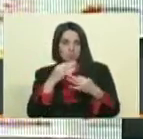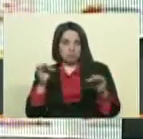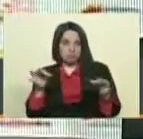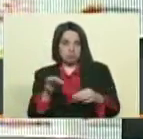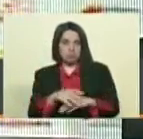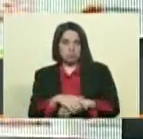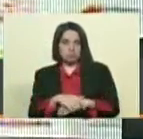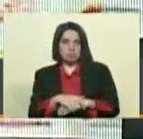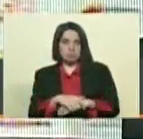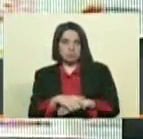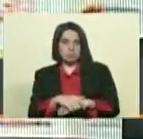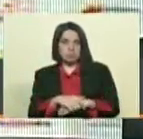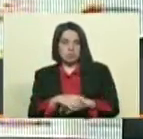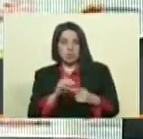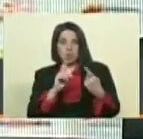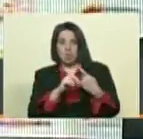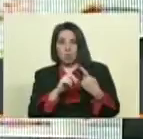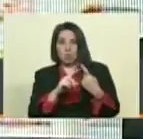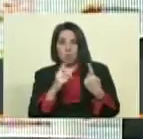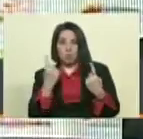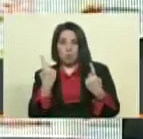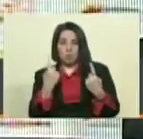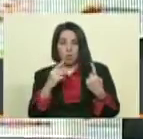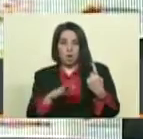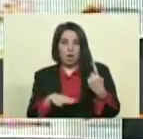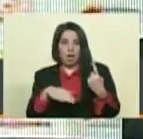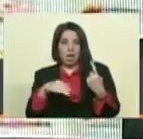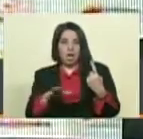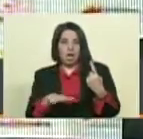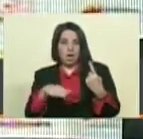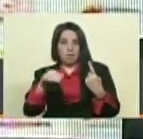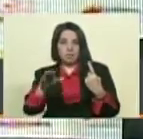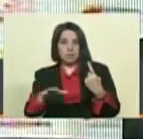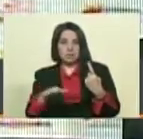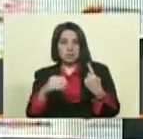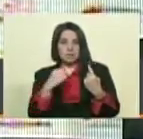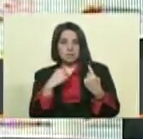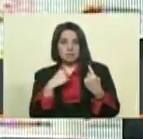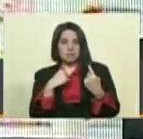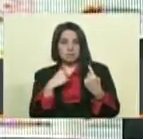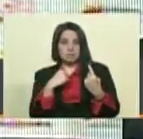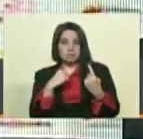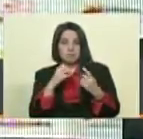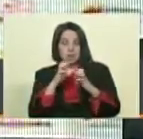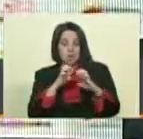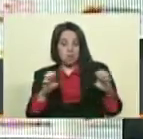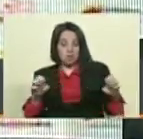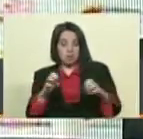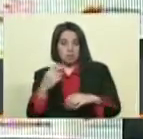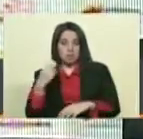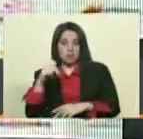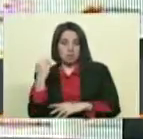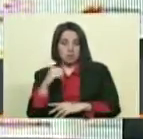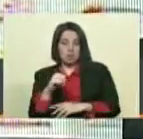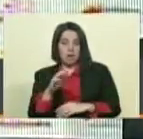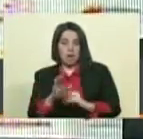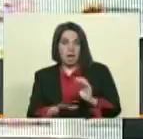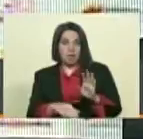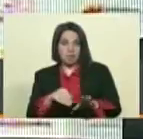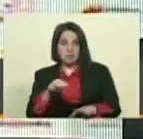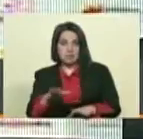maestras. Punto uno, vamos avanzando. Anótenlo ahí. Punto número uno, educación nacional, vamos